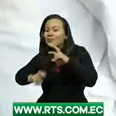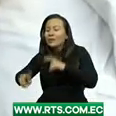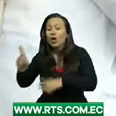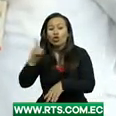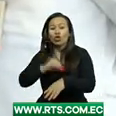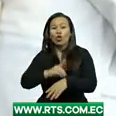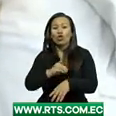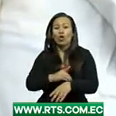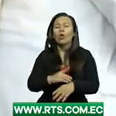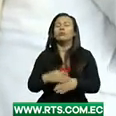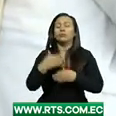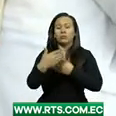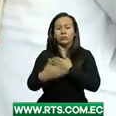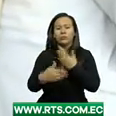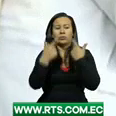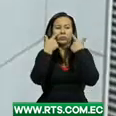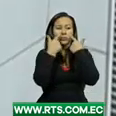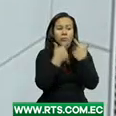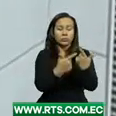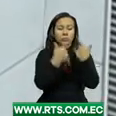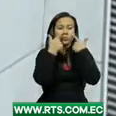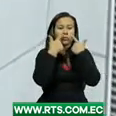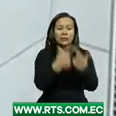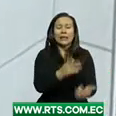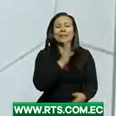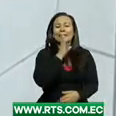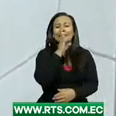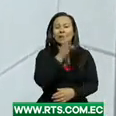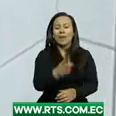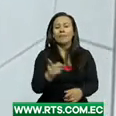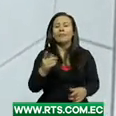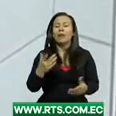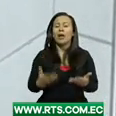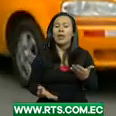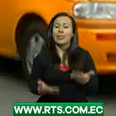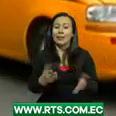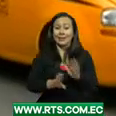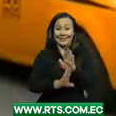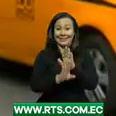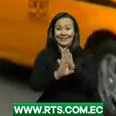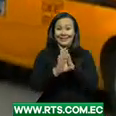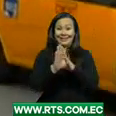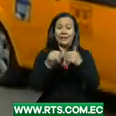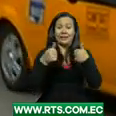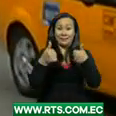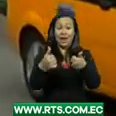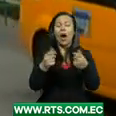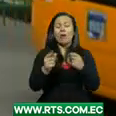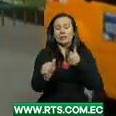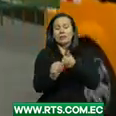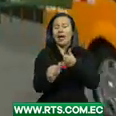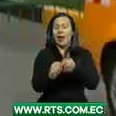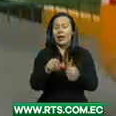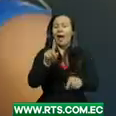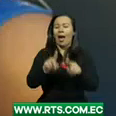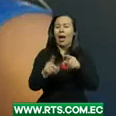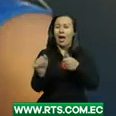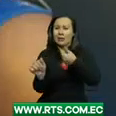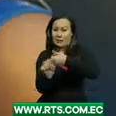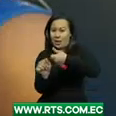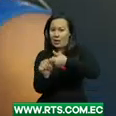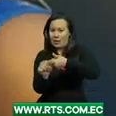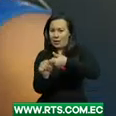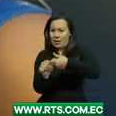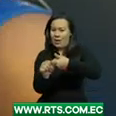le realizarán el seguimiento posquirúrgico y, si evoluciona bien, dentro de unos días ya estará en su casa.